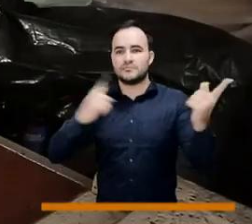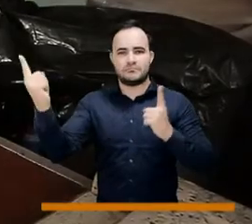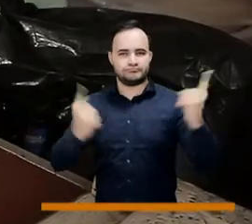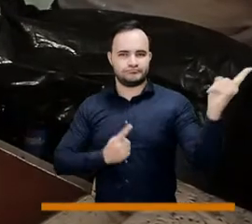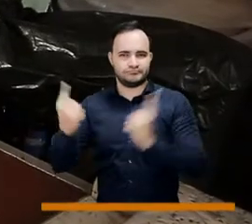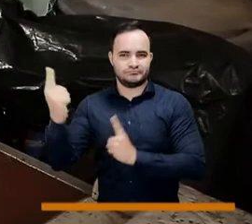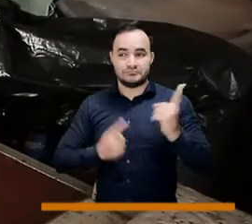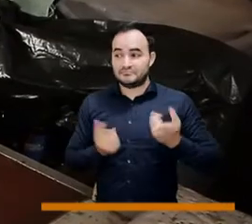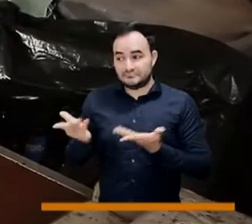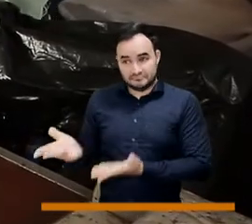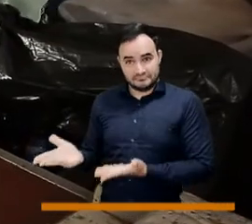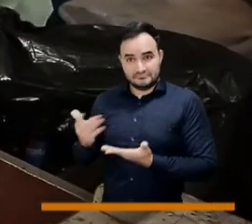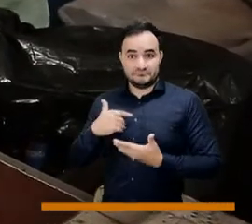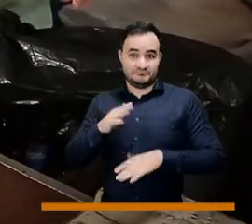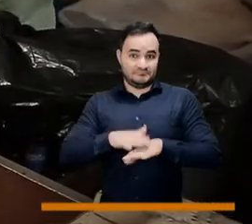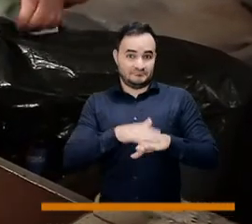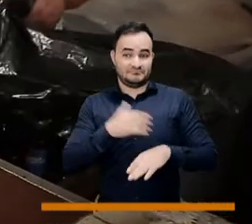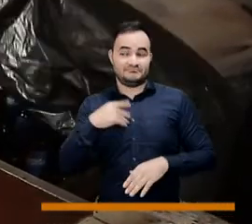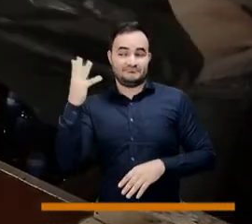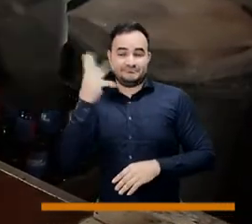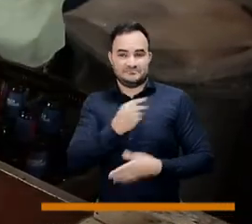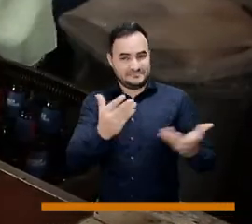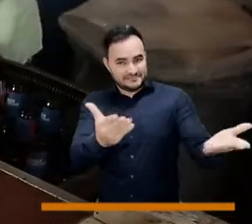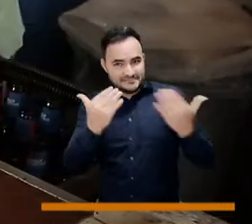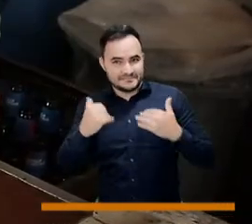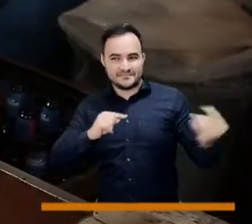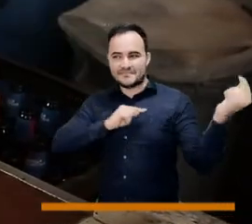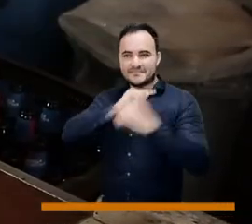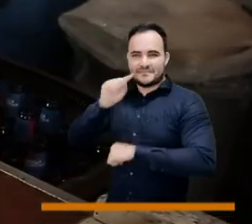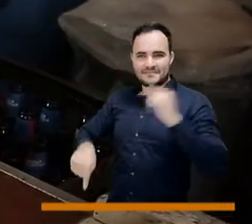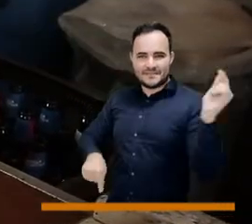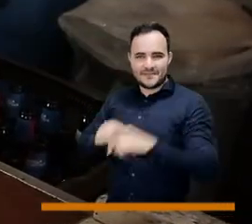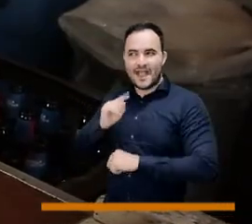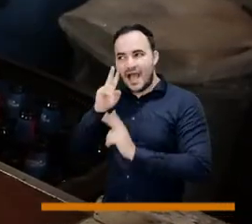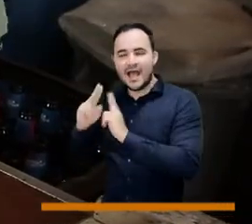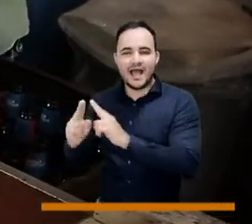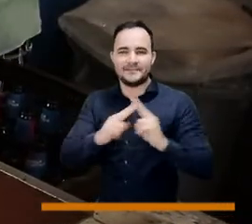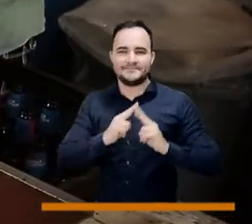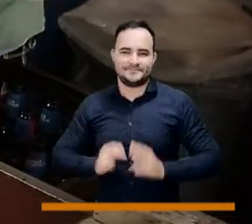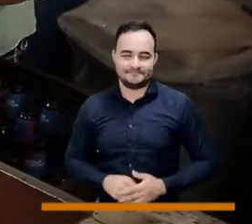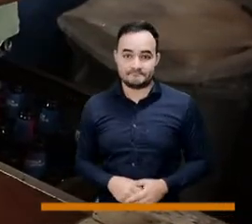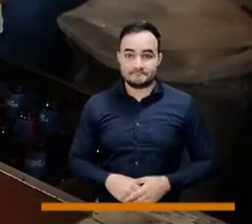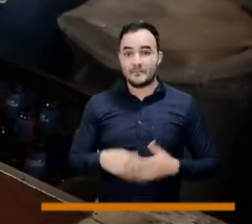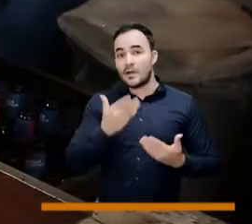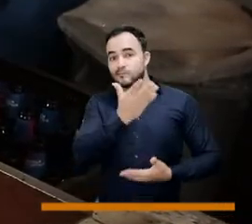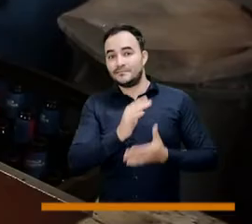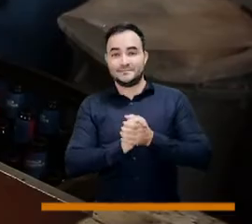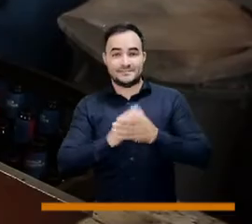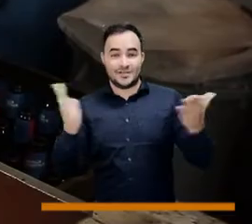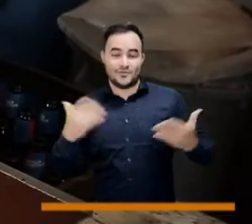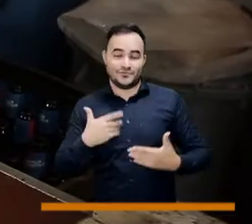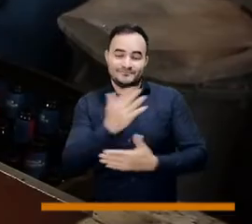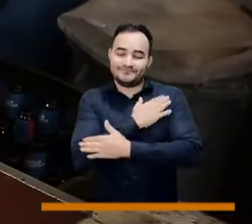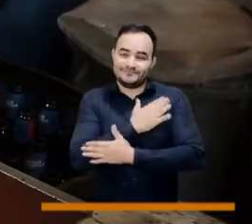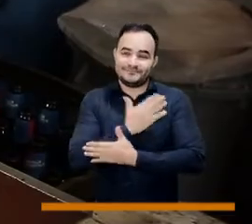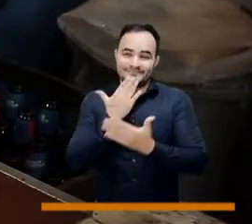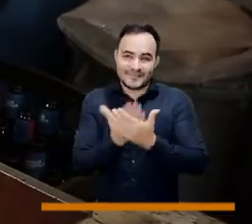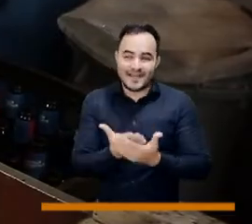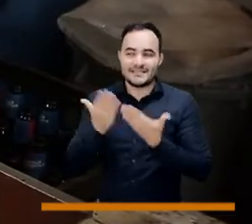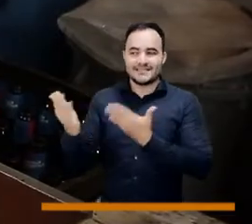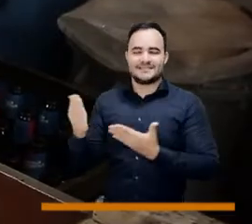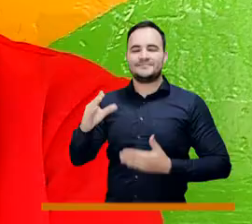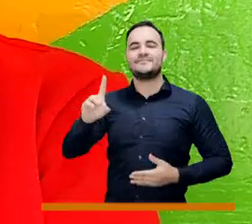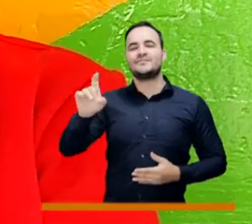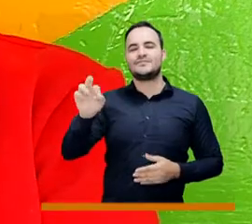también a que vengan a conocer y a disfrutar de nuestro corregimiento. Y bueno, así saludamos a nuestra concejal, concejal Dora